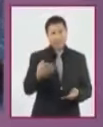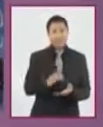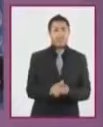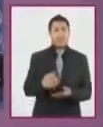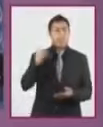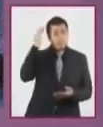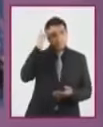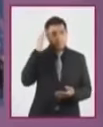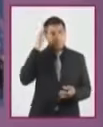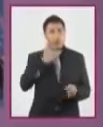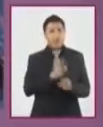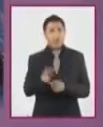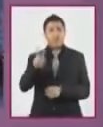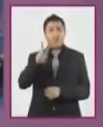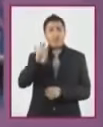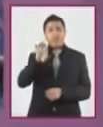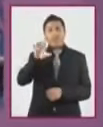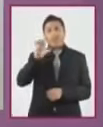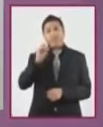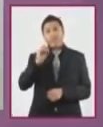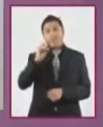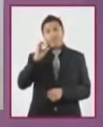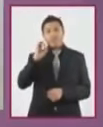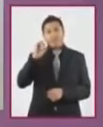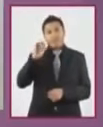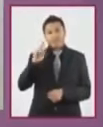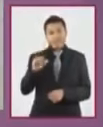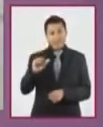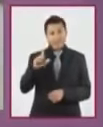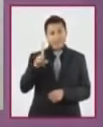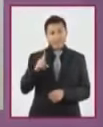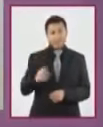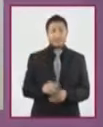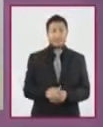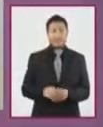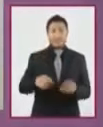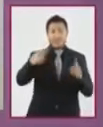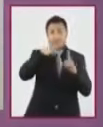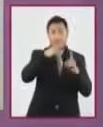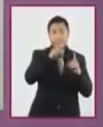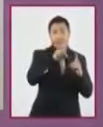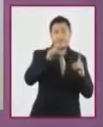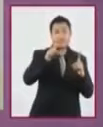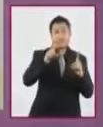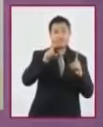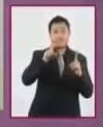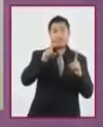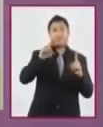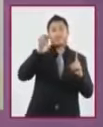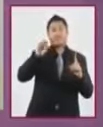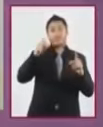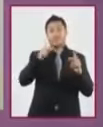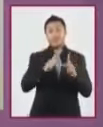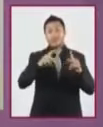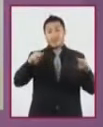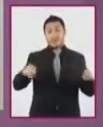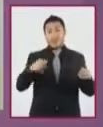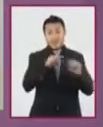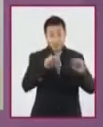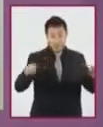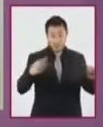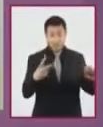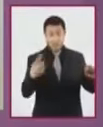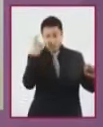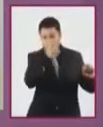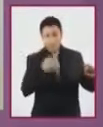calcular a qué velocidad vamos. Si dividimos 160 kilómetros entre 2 horas, sabemos que la rapidez que lleva